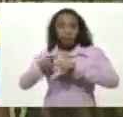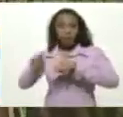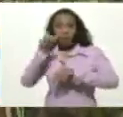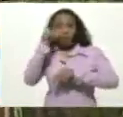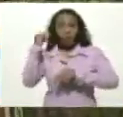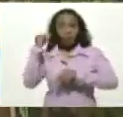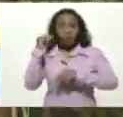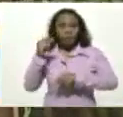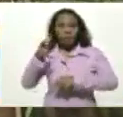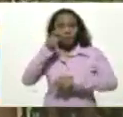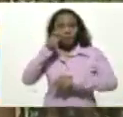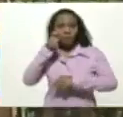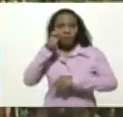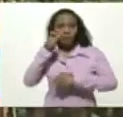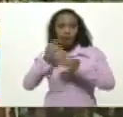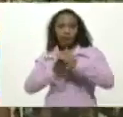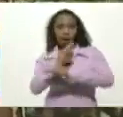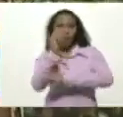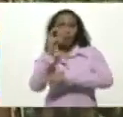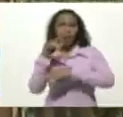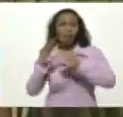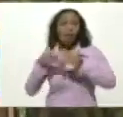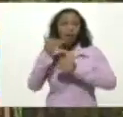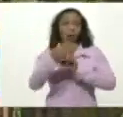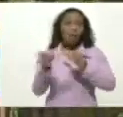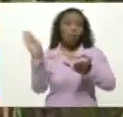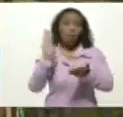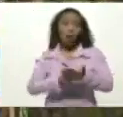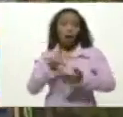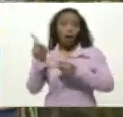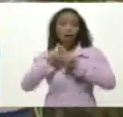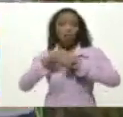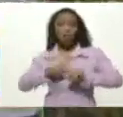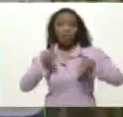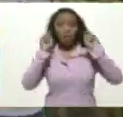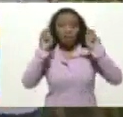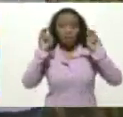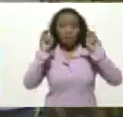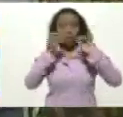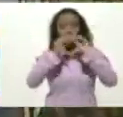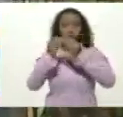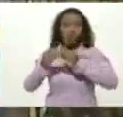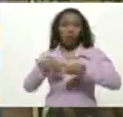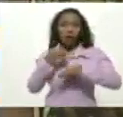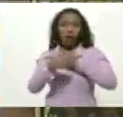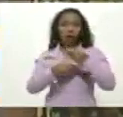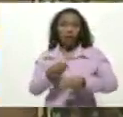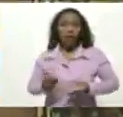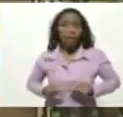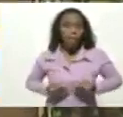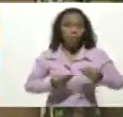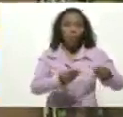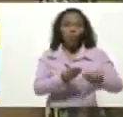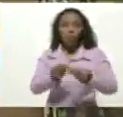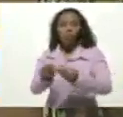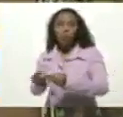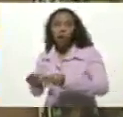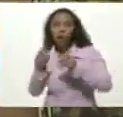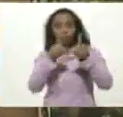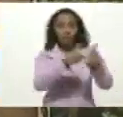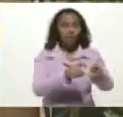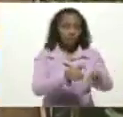los guardianes del árbol, para luego ser establecida en las distintas áreas degradadas, para ser entregada a los agroproductores